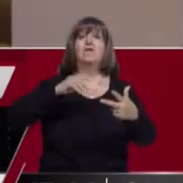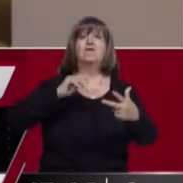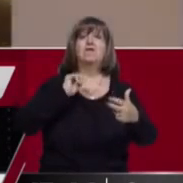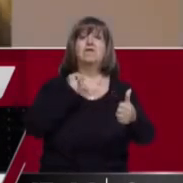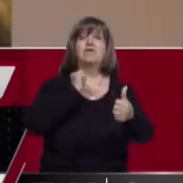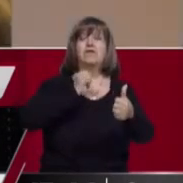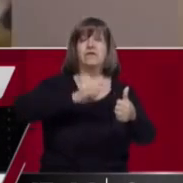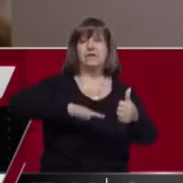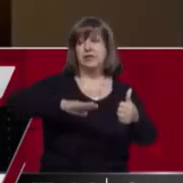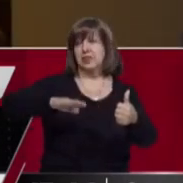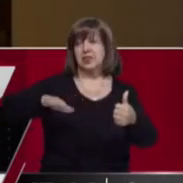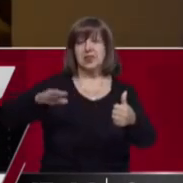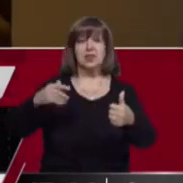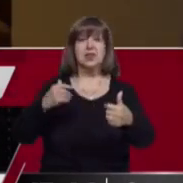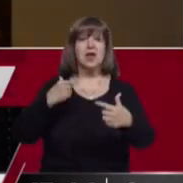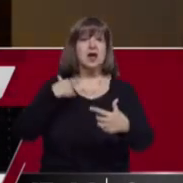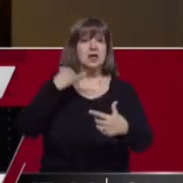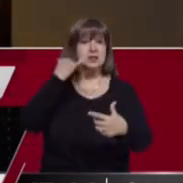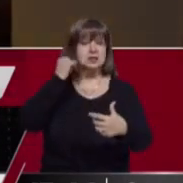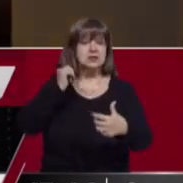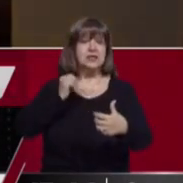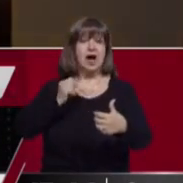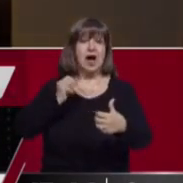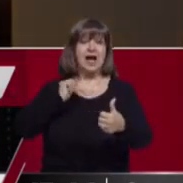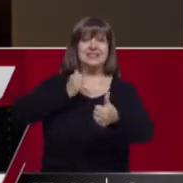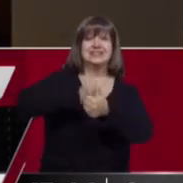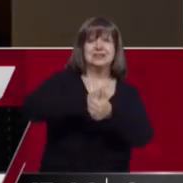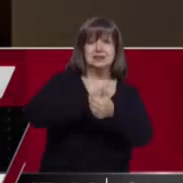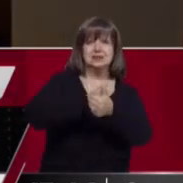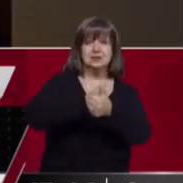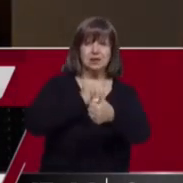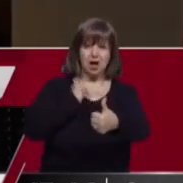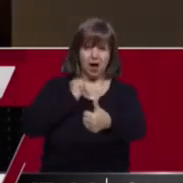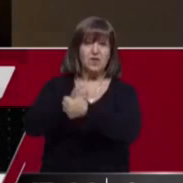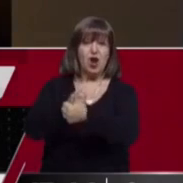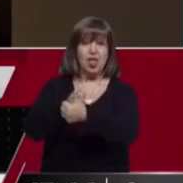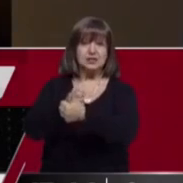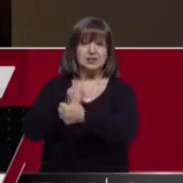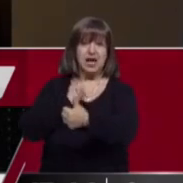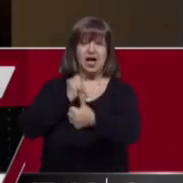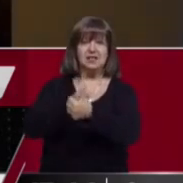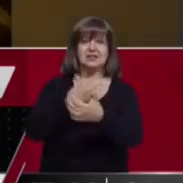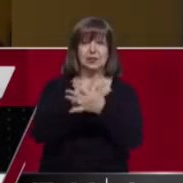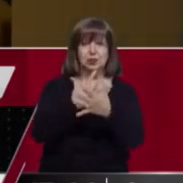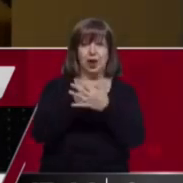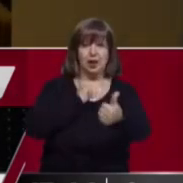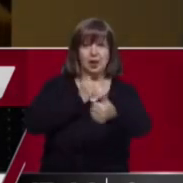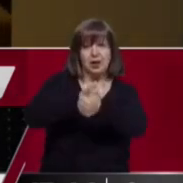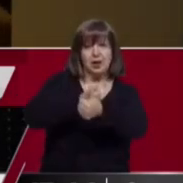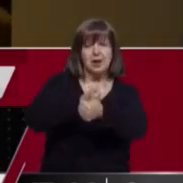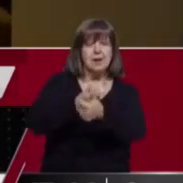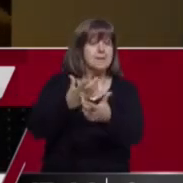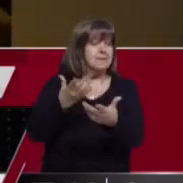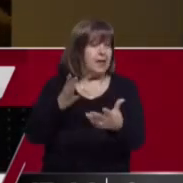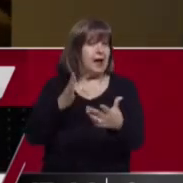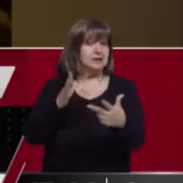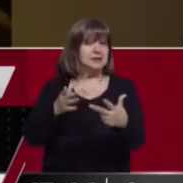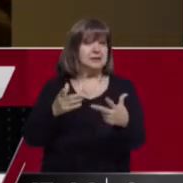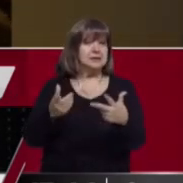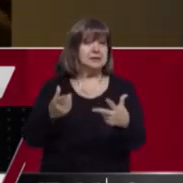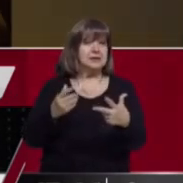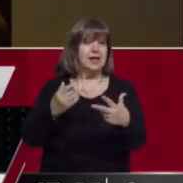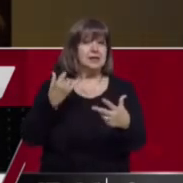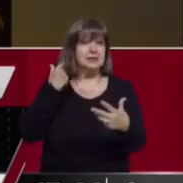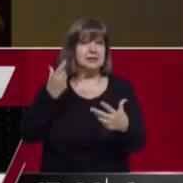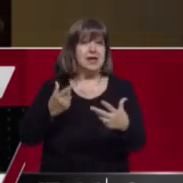niño o a una niña está vulnerando un derecho gravemente. Y hay un tercer grupo o causas que dan lugar sobre